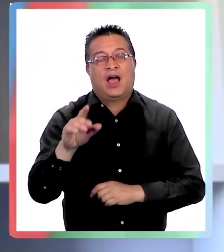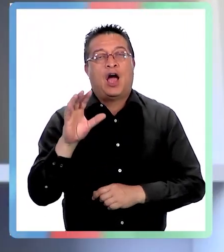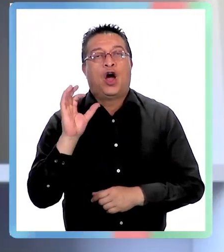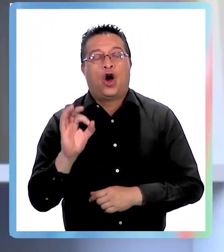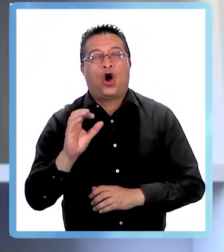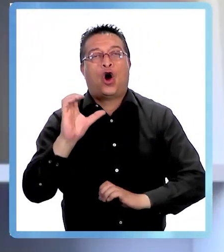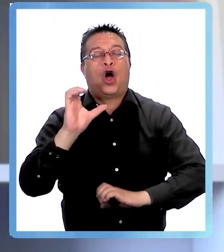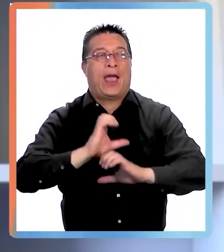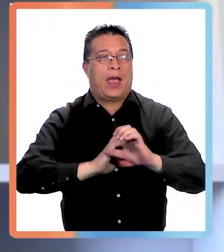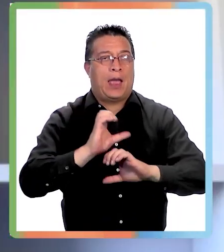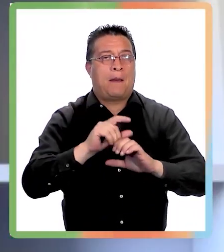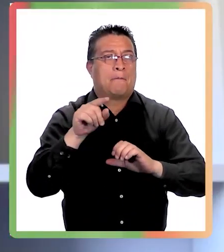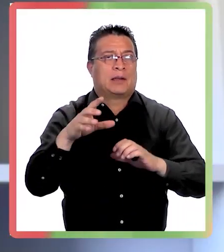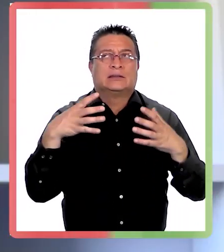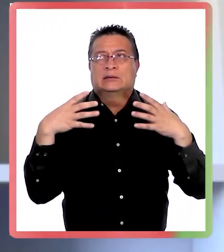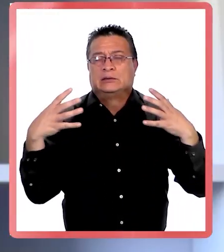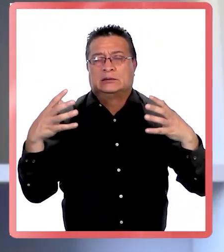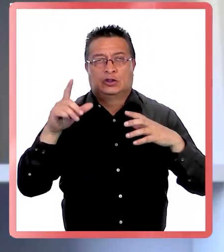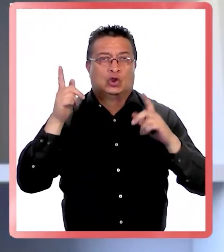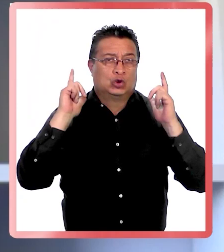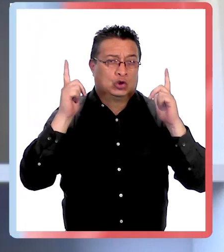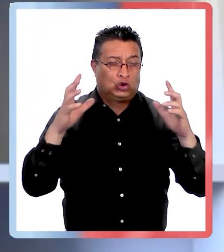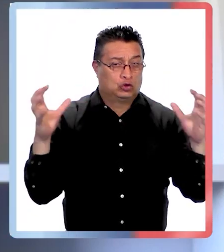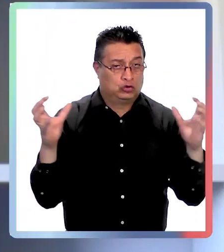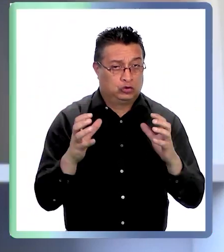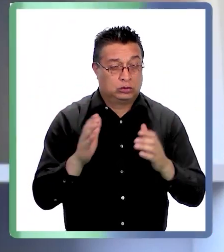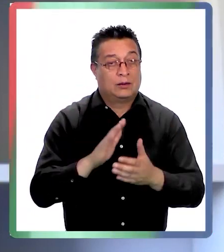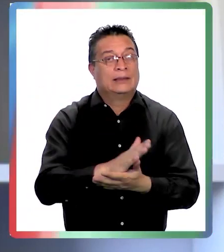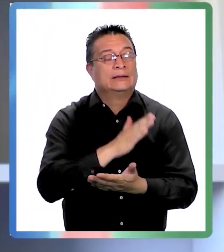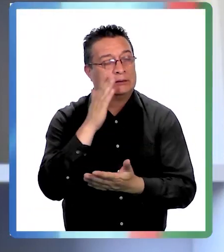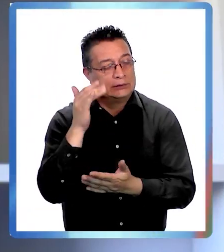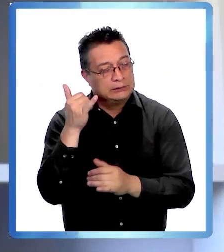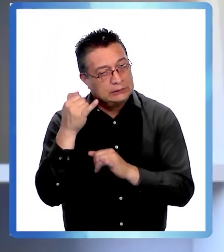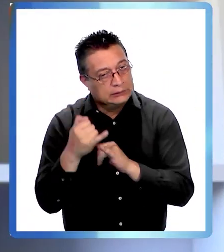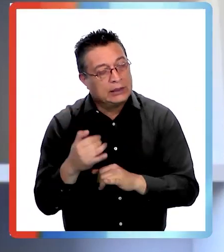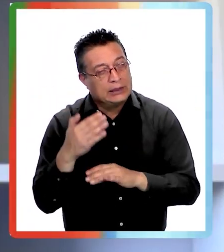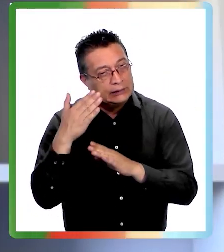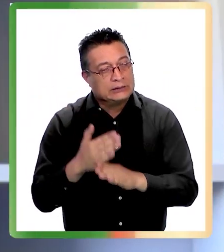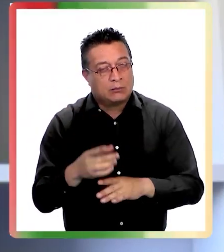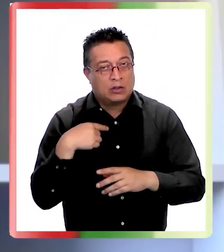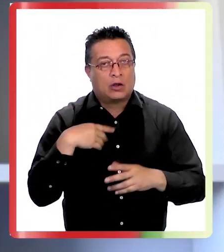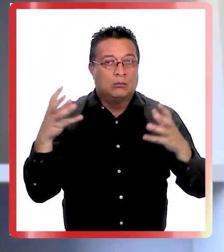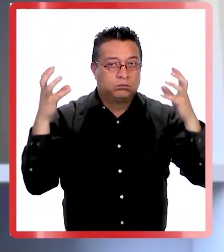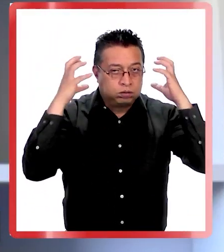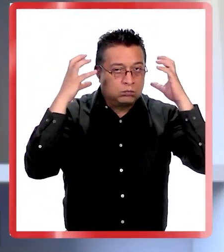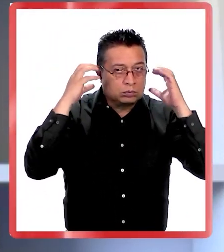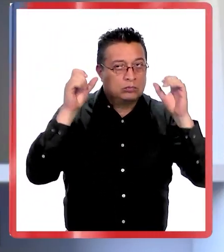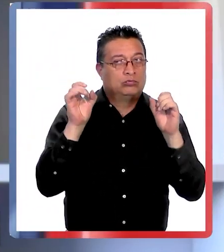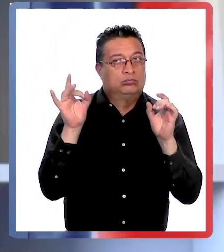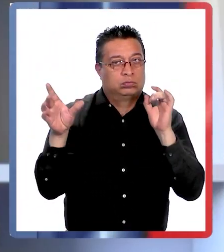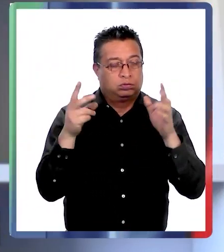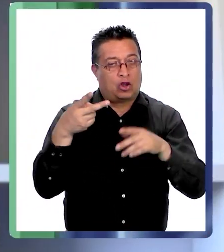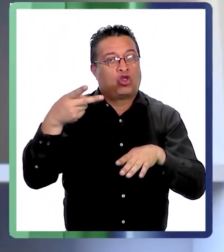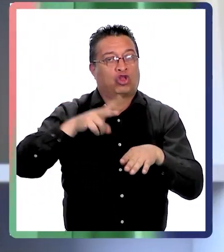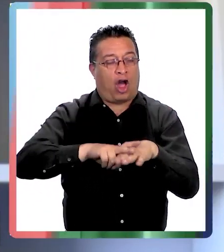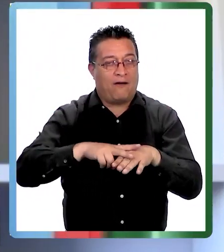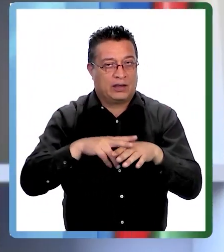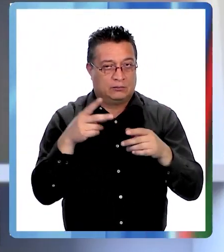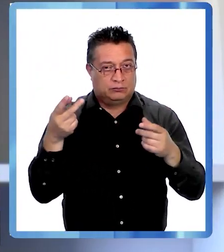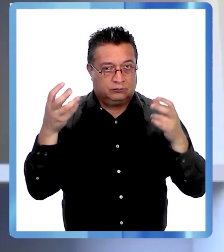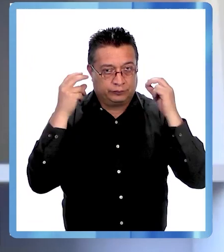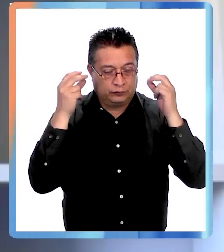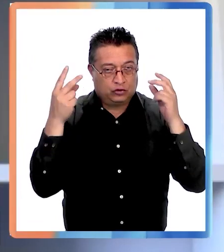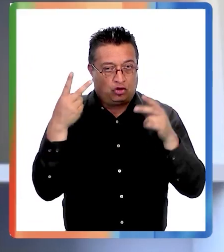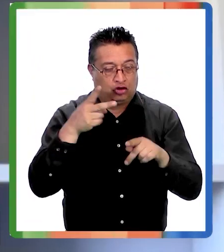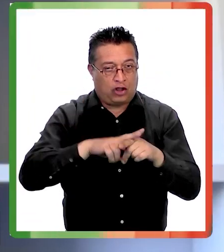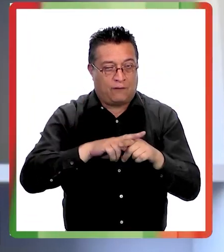en empresas que haya mucho ruido, que siempre usen, porque les cuesta usar la protección auditiva y tienen que usar doble